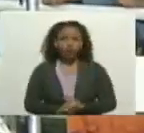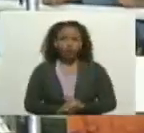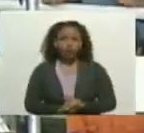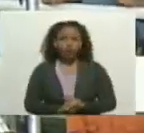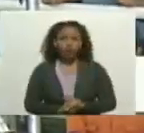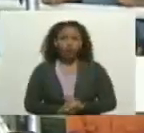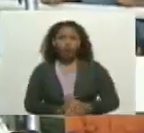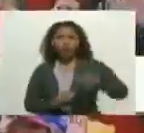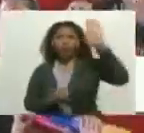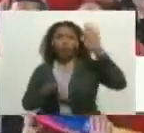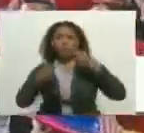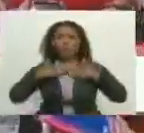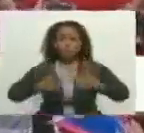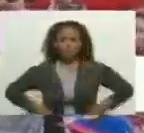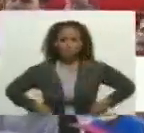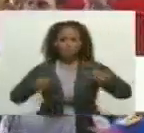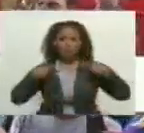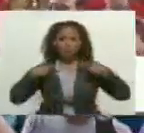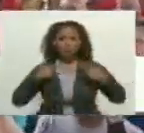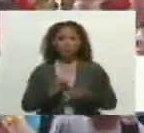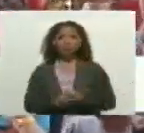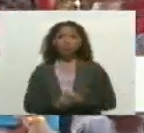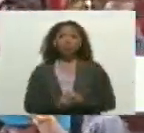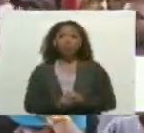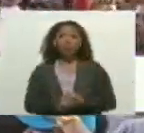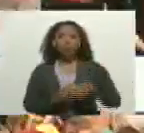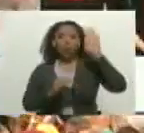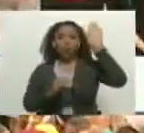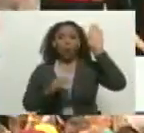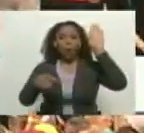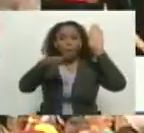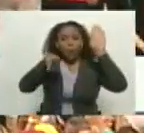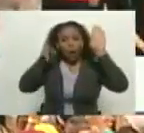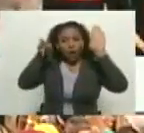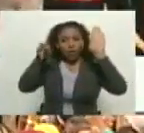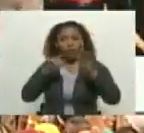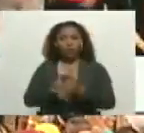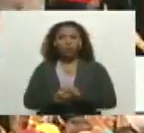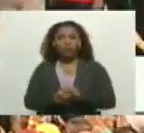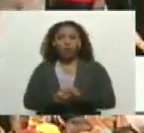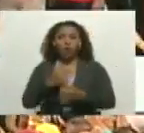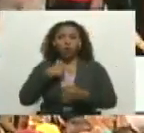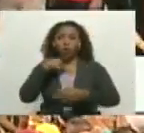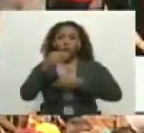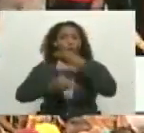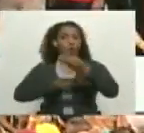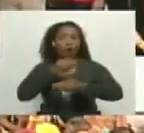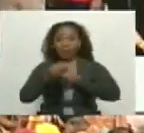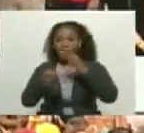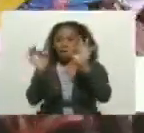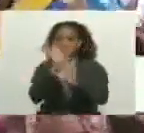Juro por mi vida. Juro por ellos. Que no daré descanso a mi brazo.